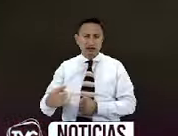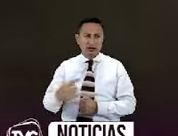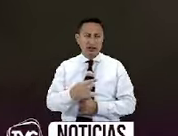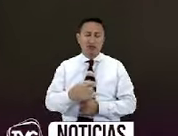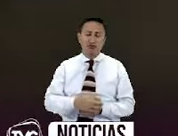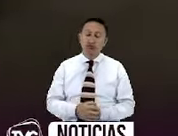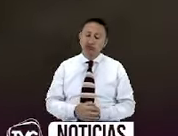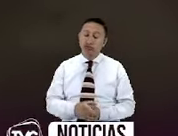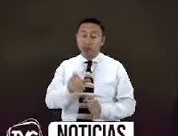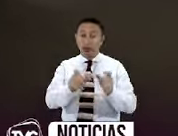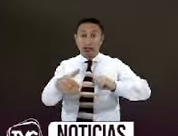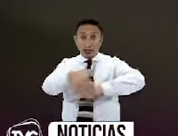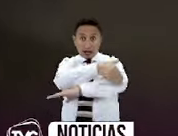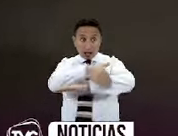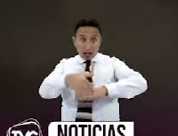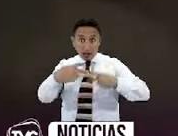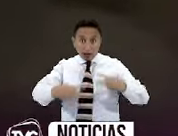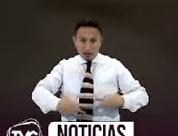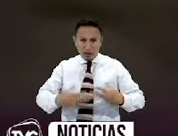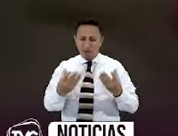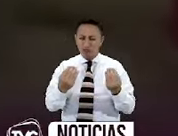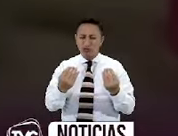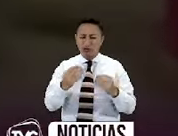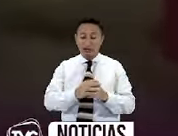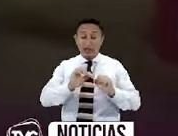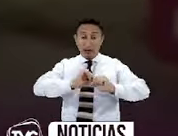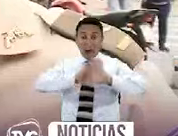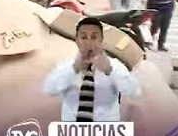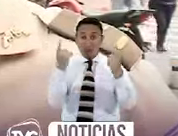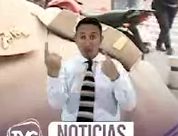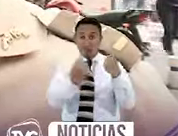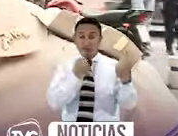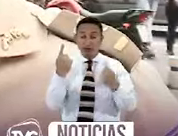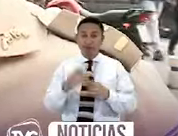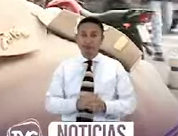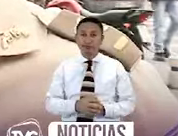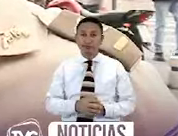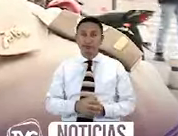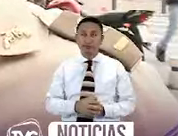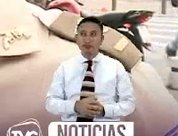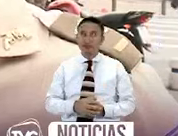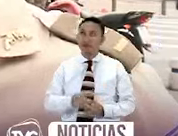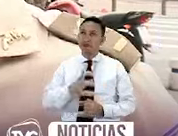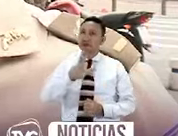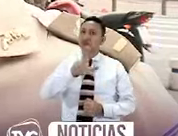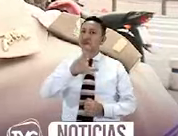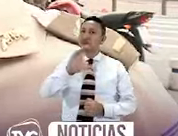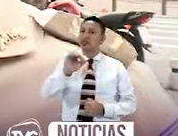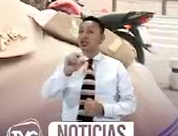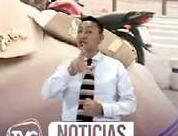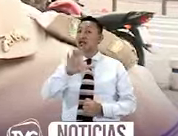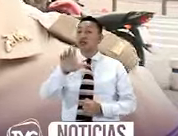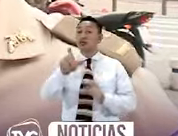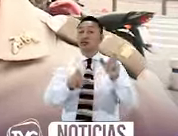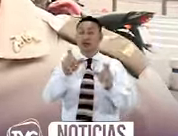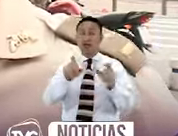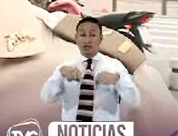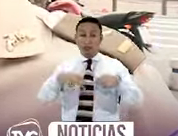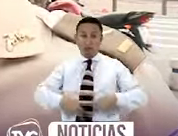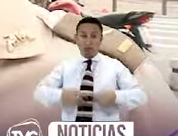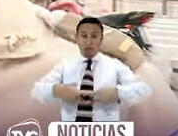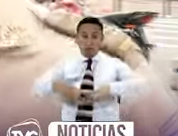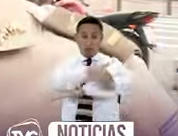de calle que merodean en horas de la madrugada. Identificadas habrá unas 30, 35 personas en diferentes horarios,